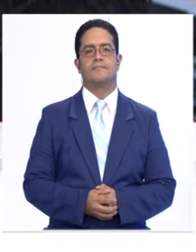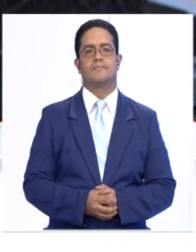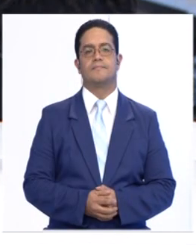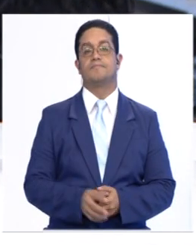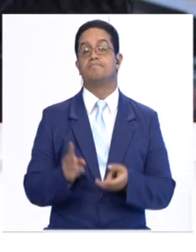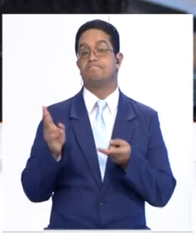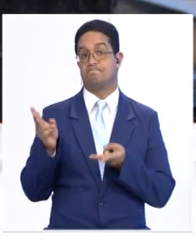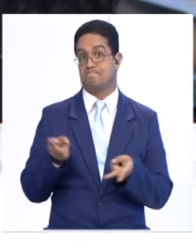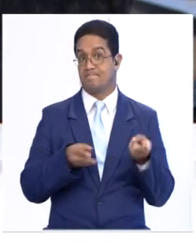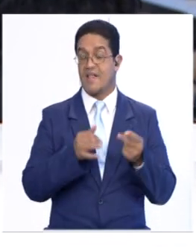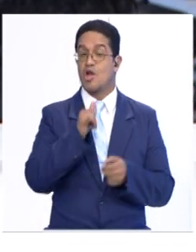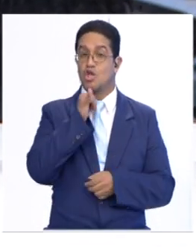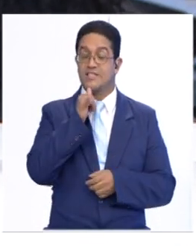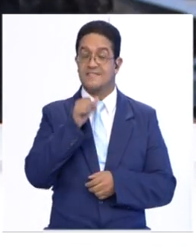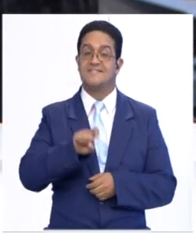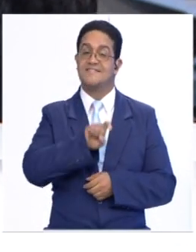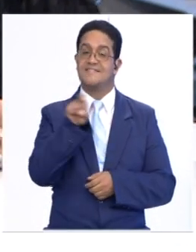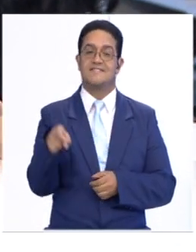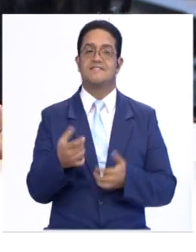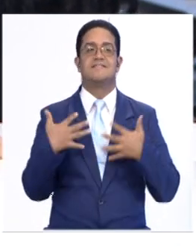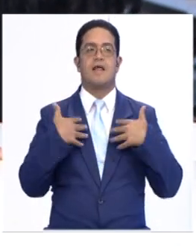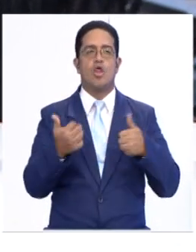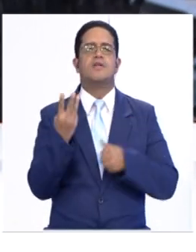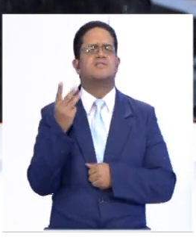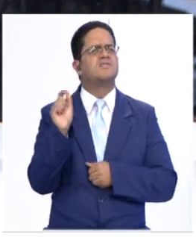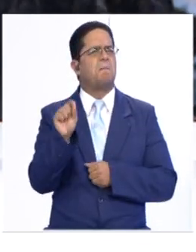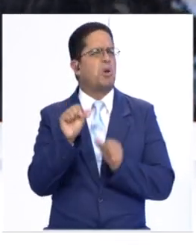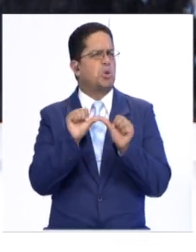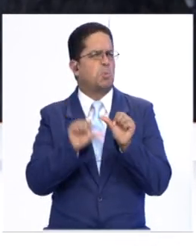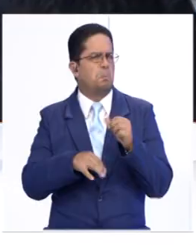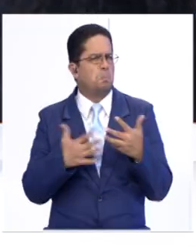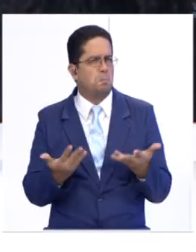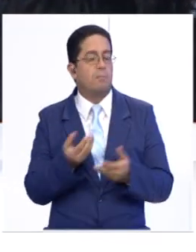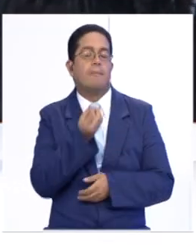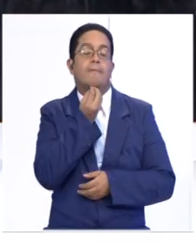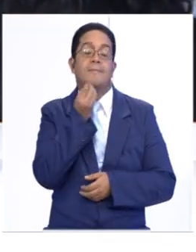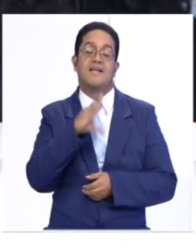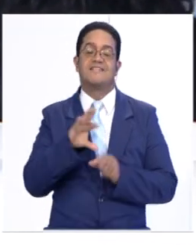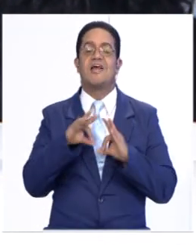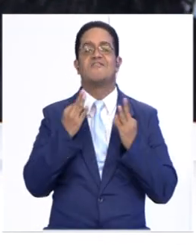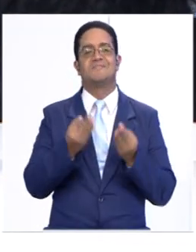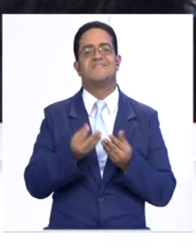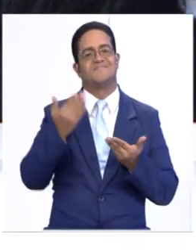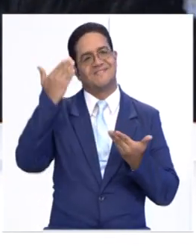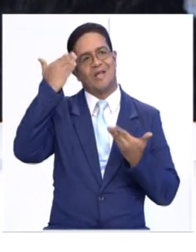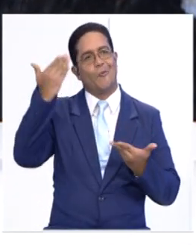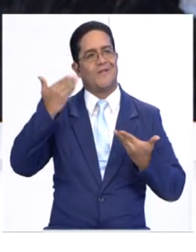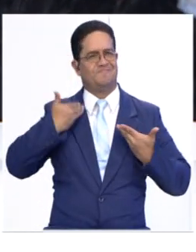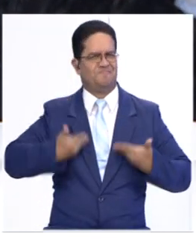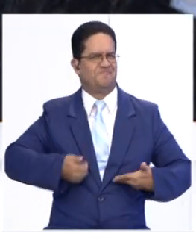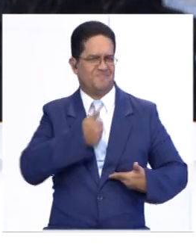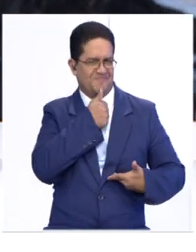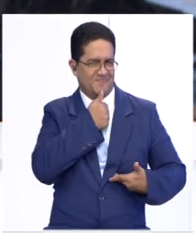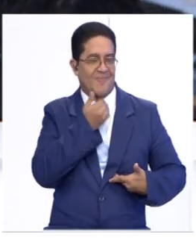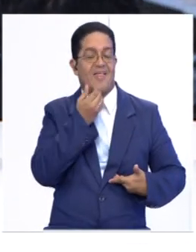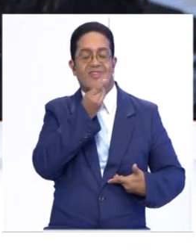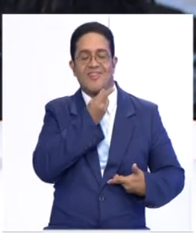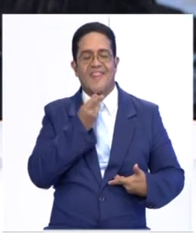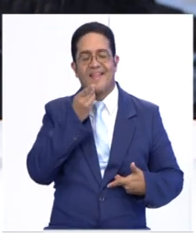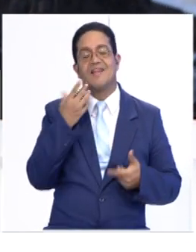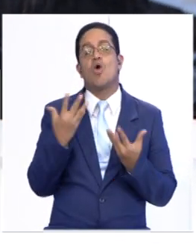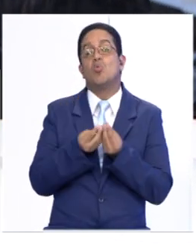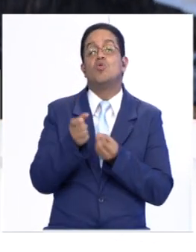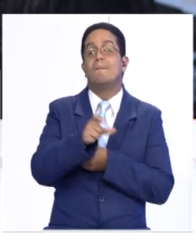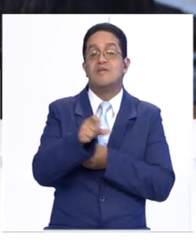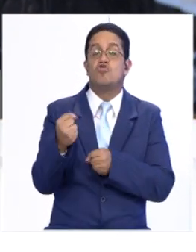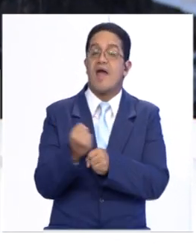Bienvenidos a Noticias Globovisión Salud, 30 minutos dedicados para el bienestar de toda la familia. Les saluda como siempre Daniela J. Salas en nombre de todo el equipo técnico y de producción que